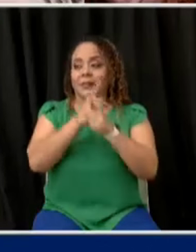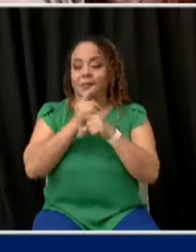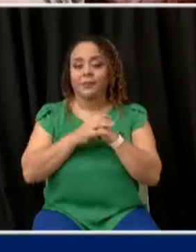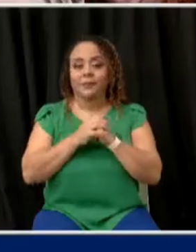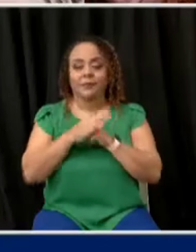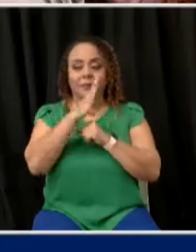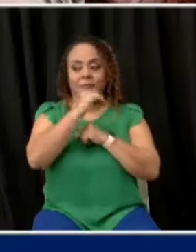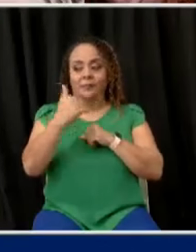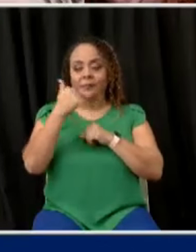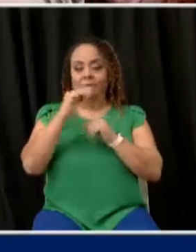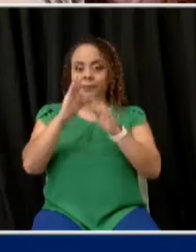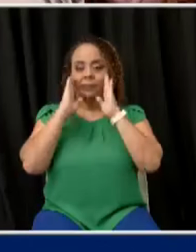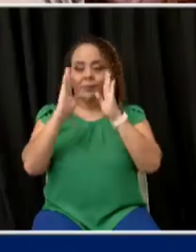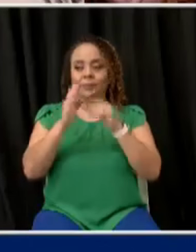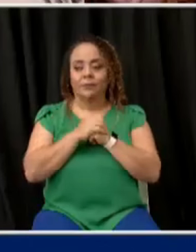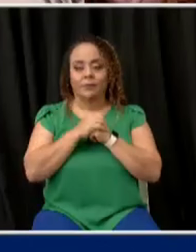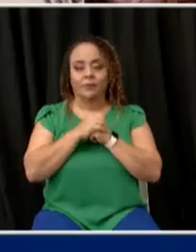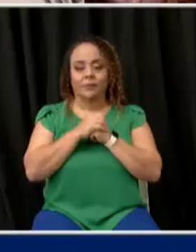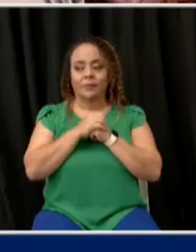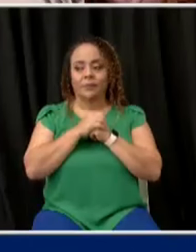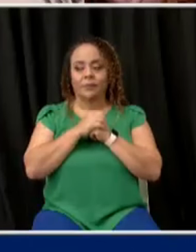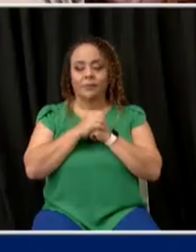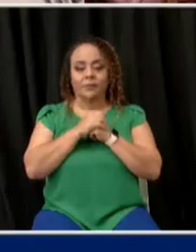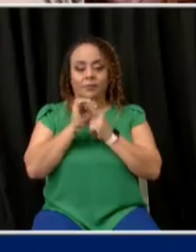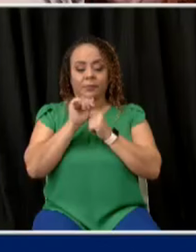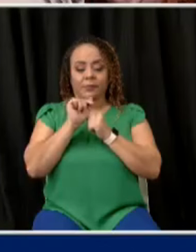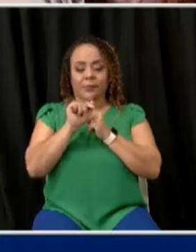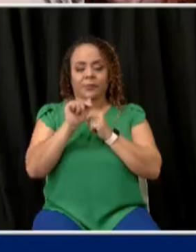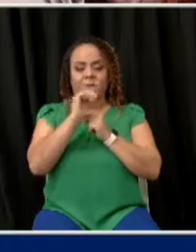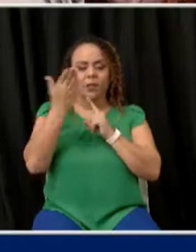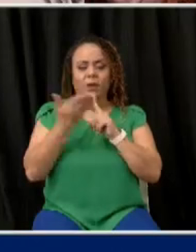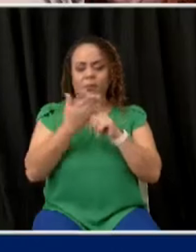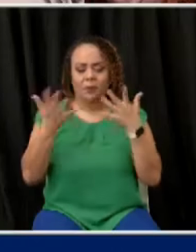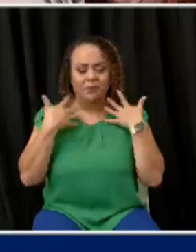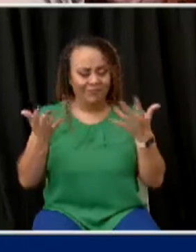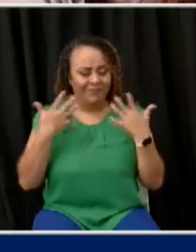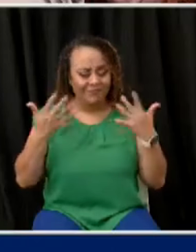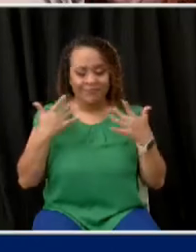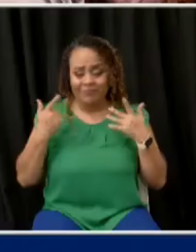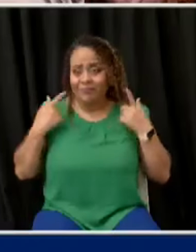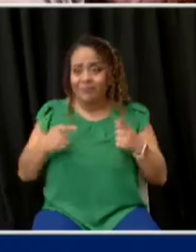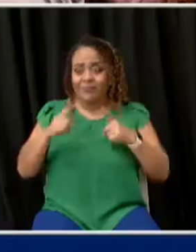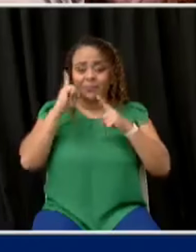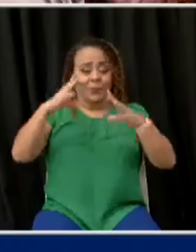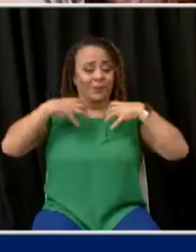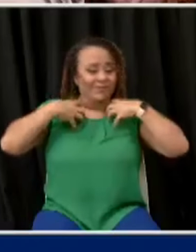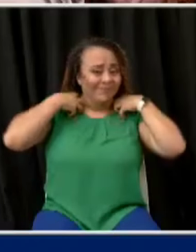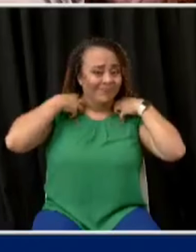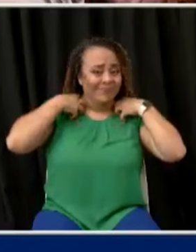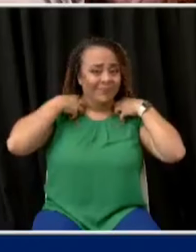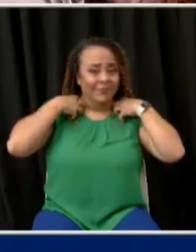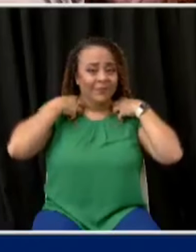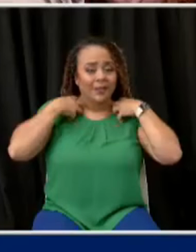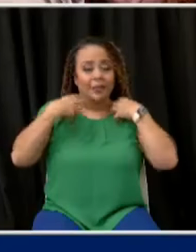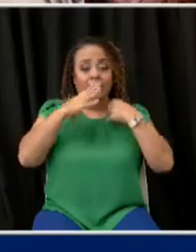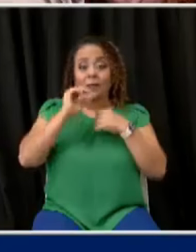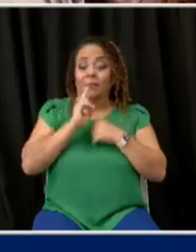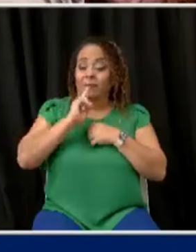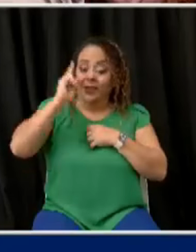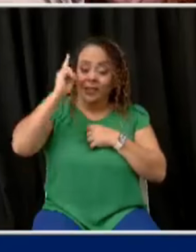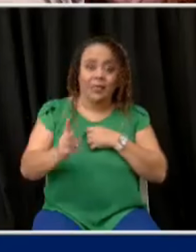a tener en cuenta que es el golpe de calor producido por el estrés térmico una